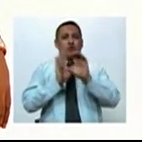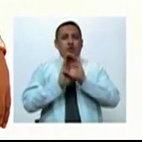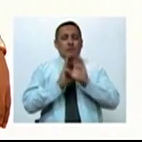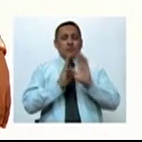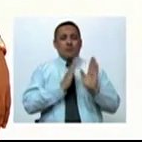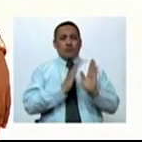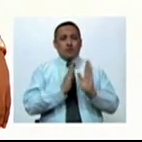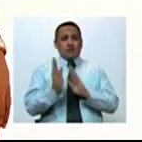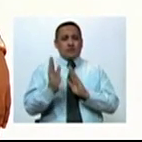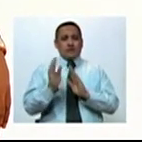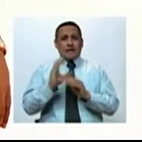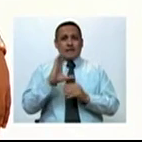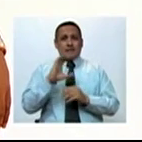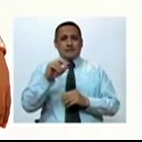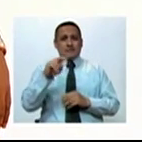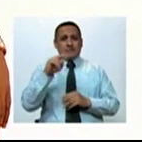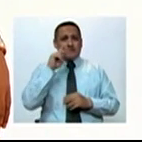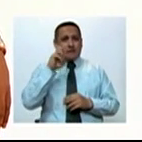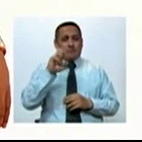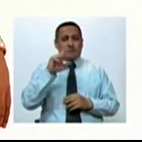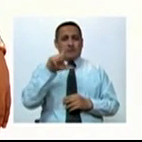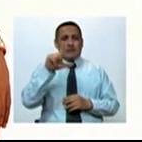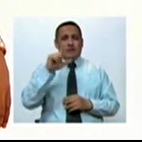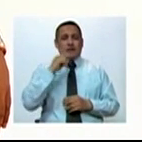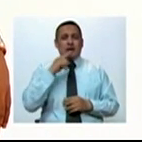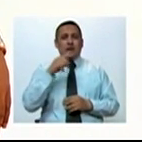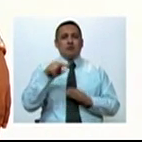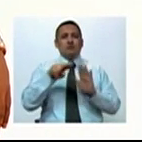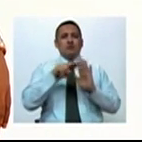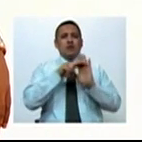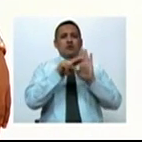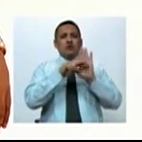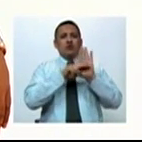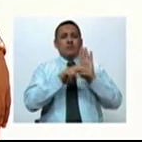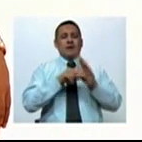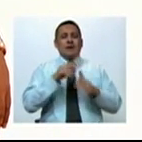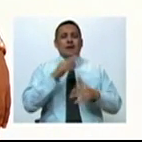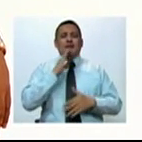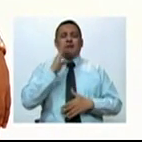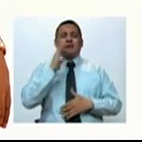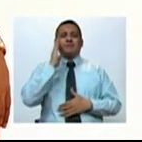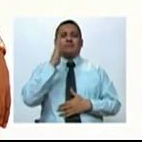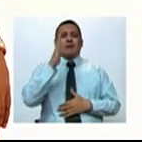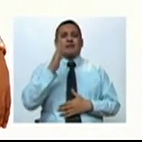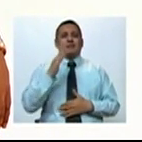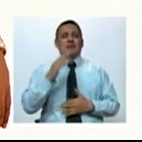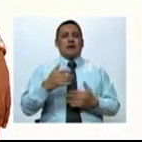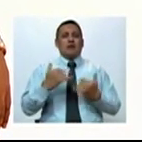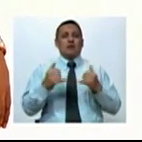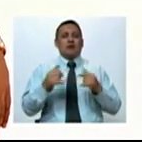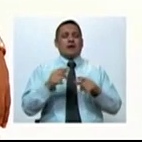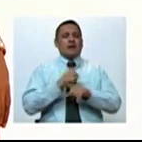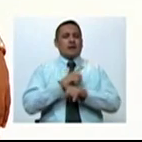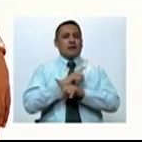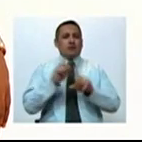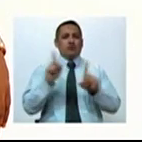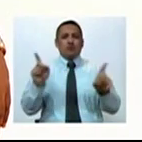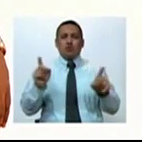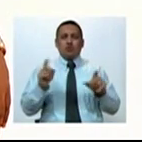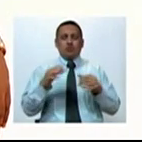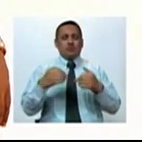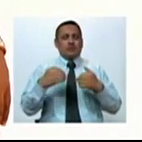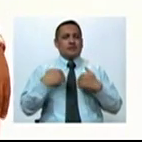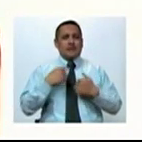Código Procesal Civil hay una norma que establece que